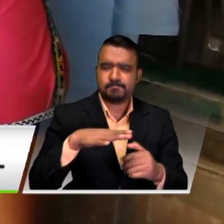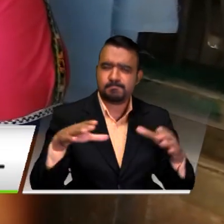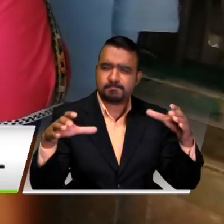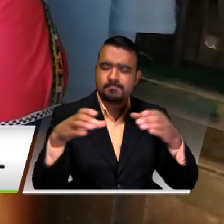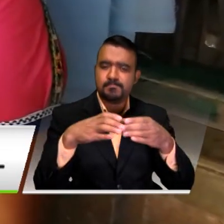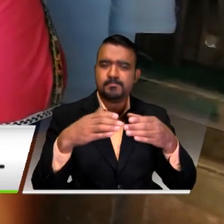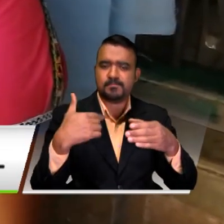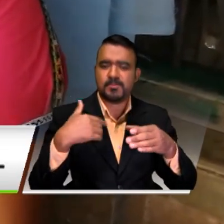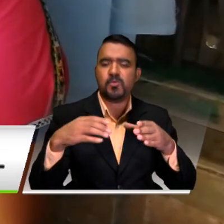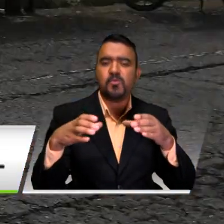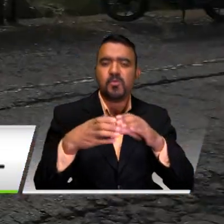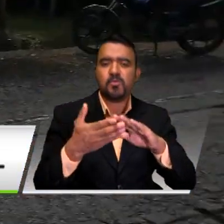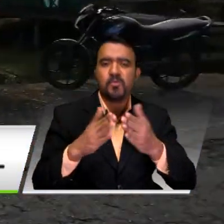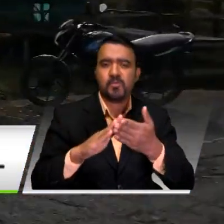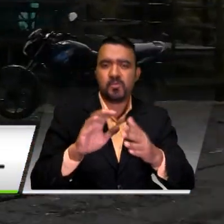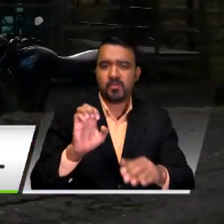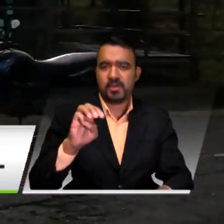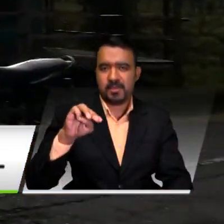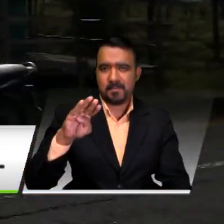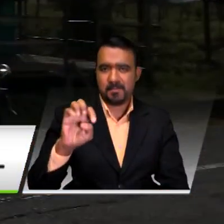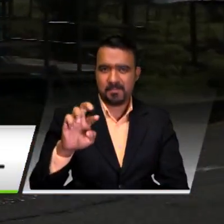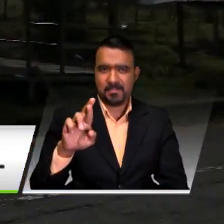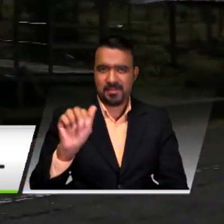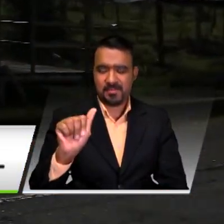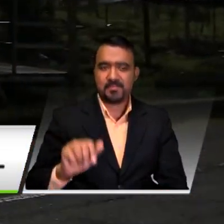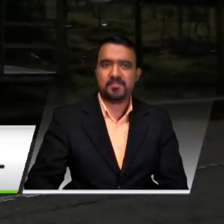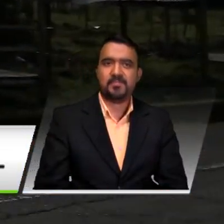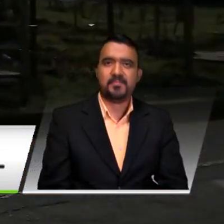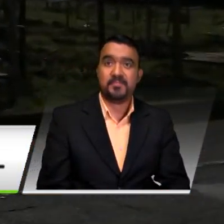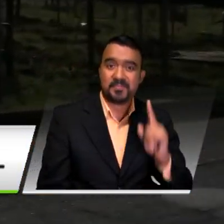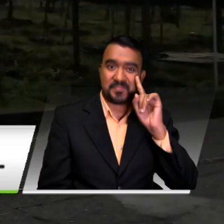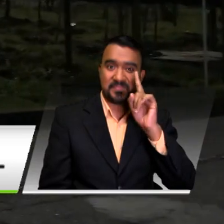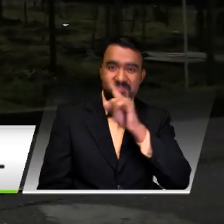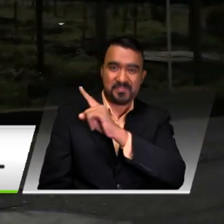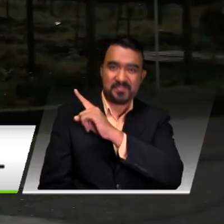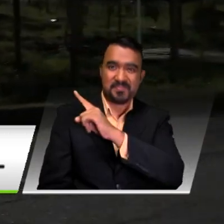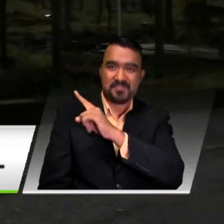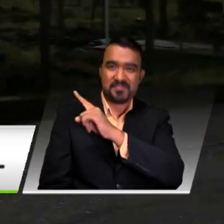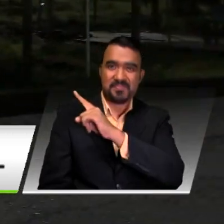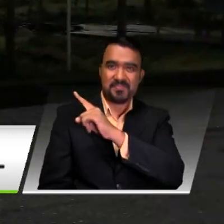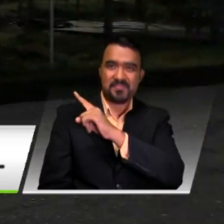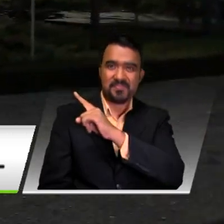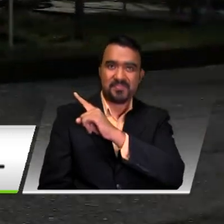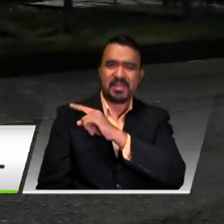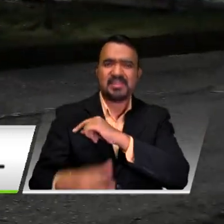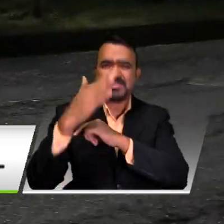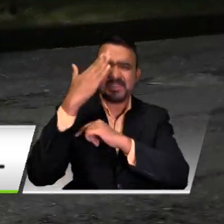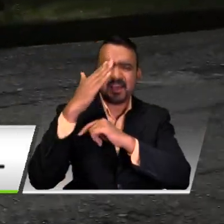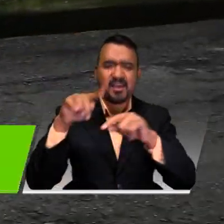embera, yavi. Haikera Sabi es hoy en día un pueblito indígena del primer mundo, un